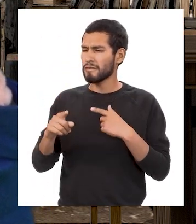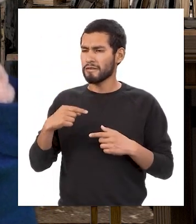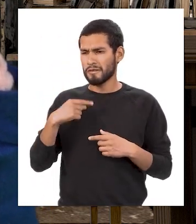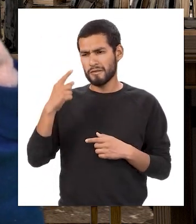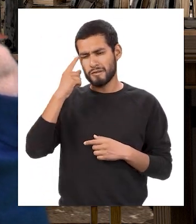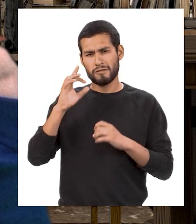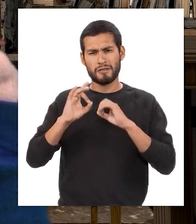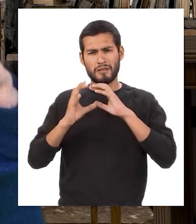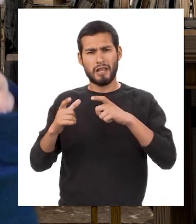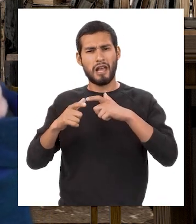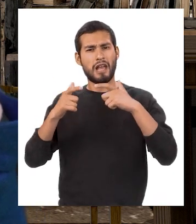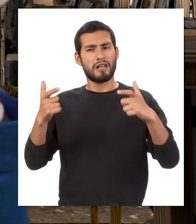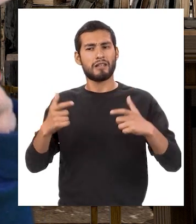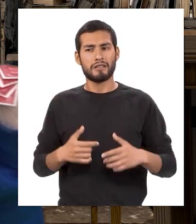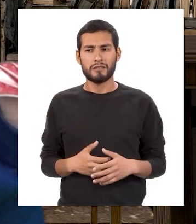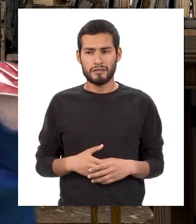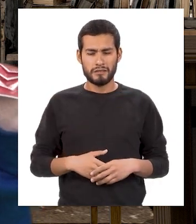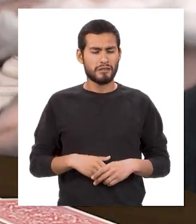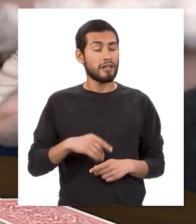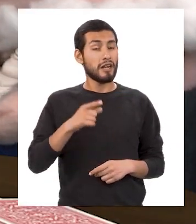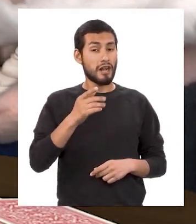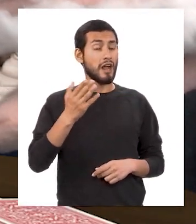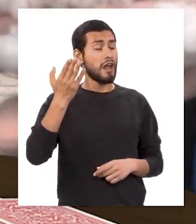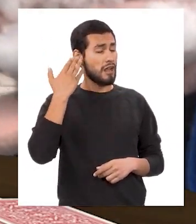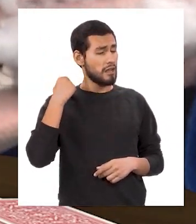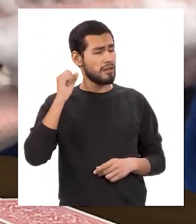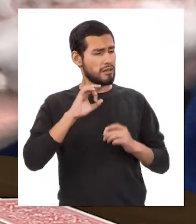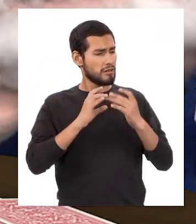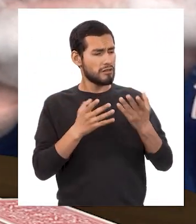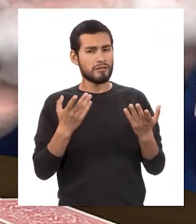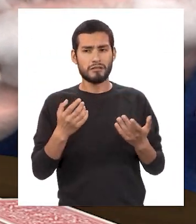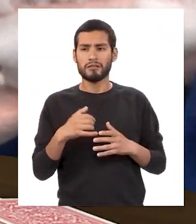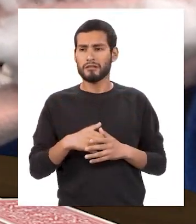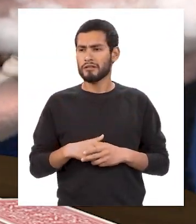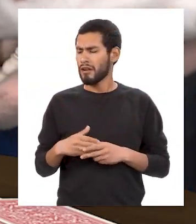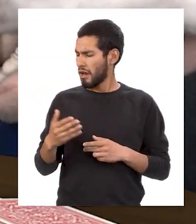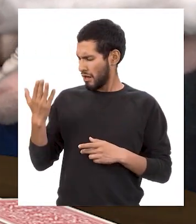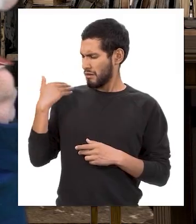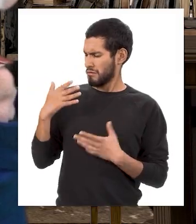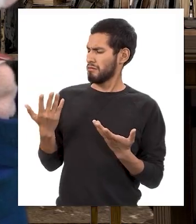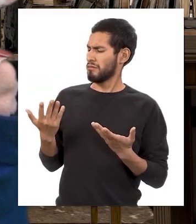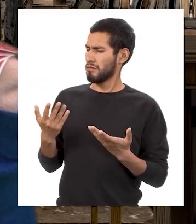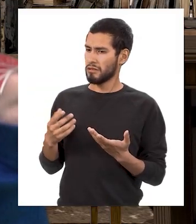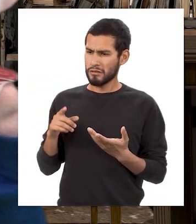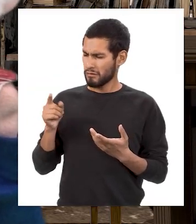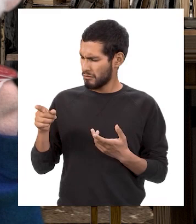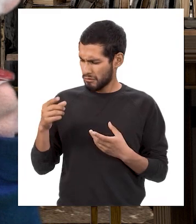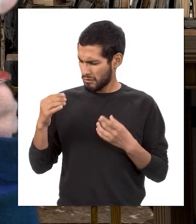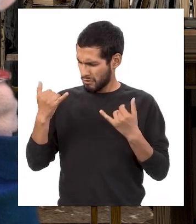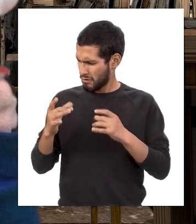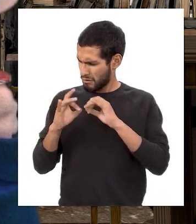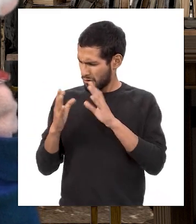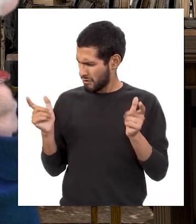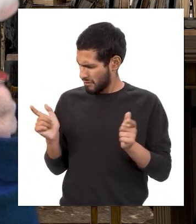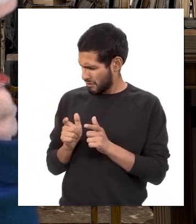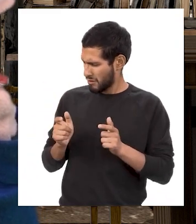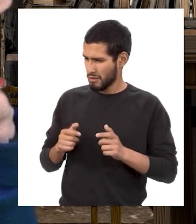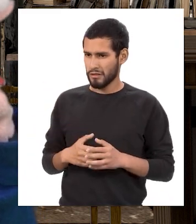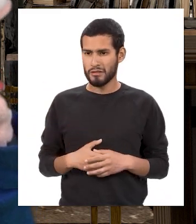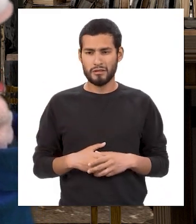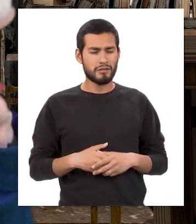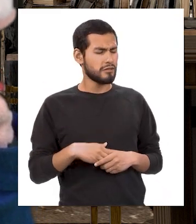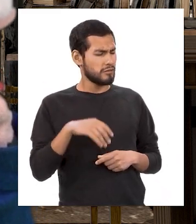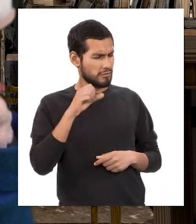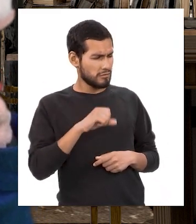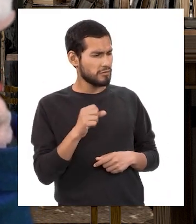sé, pero me parece la tierra muy grande. Antes sí lo era. Te toca cortar. ¿Cómo que antes? ¿Acaso la Tierra ahora es